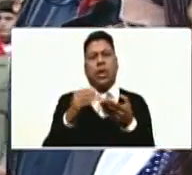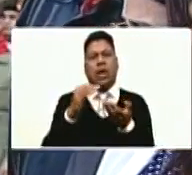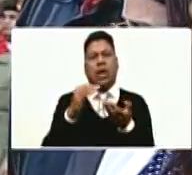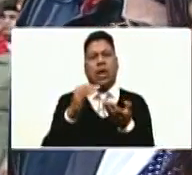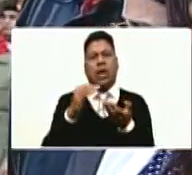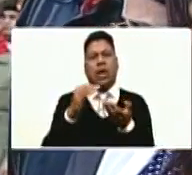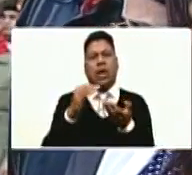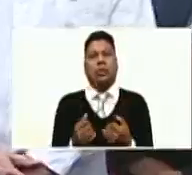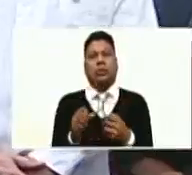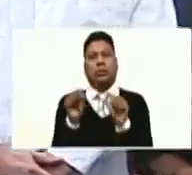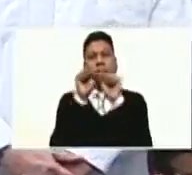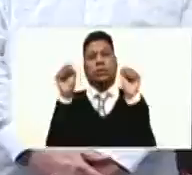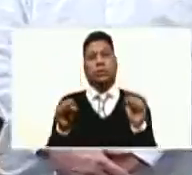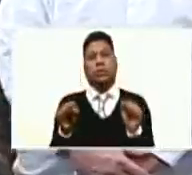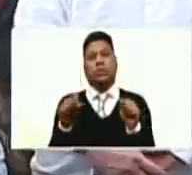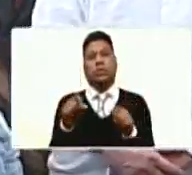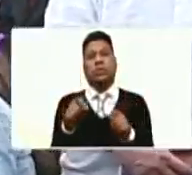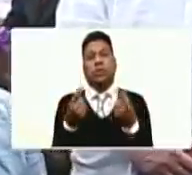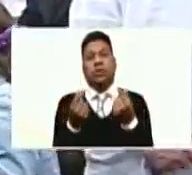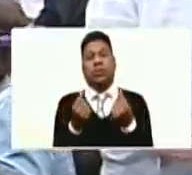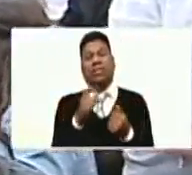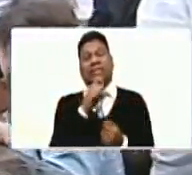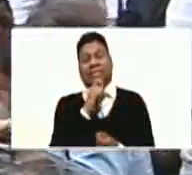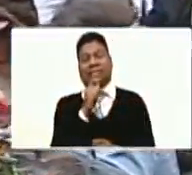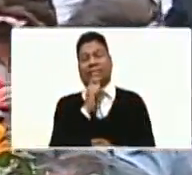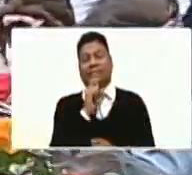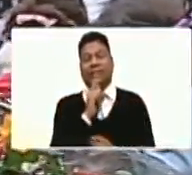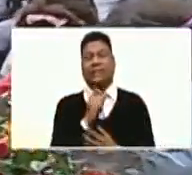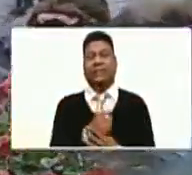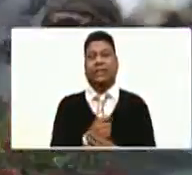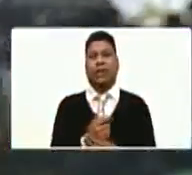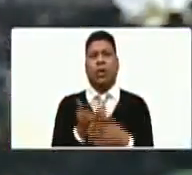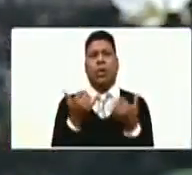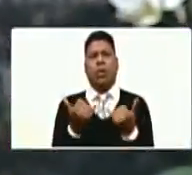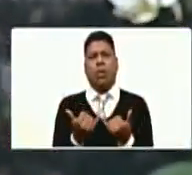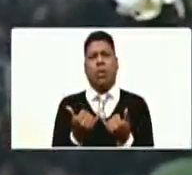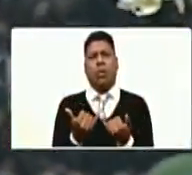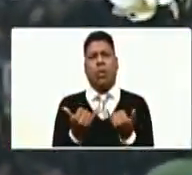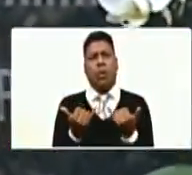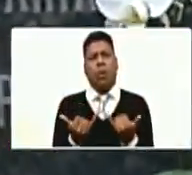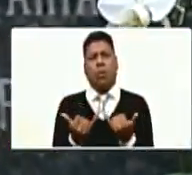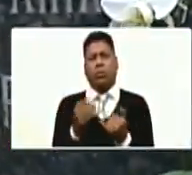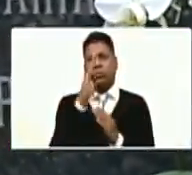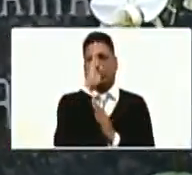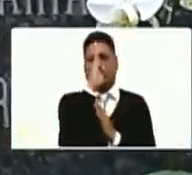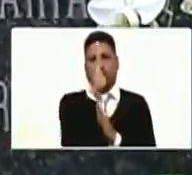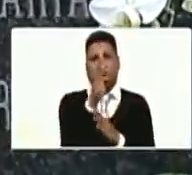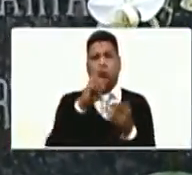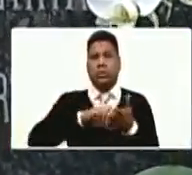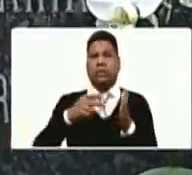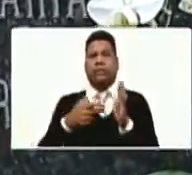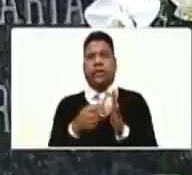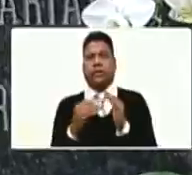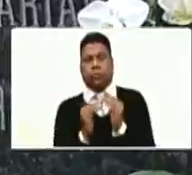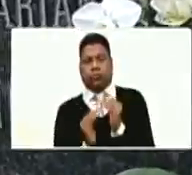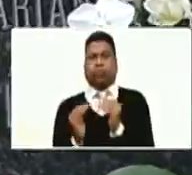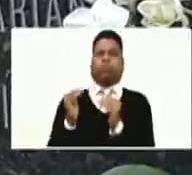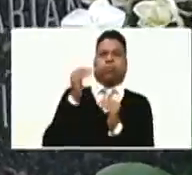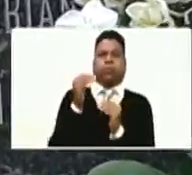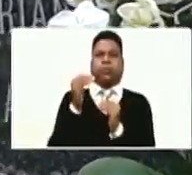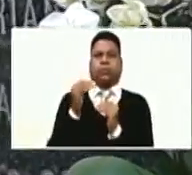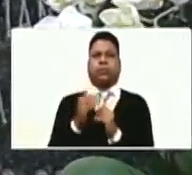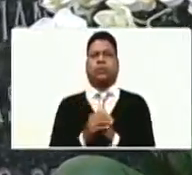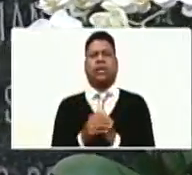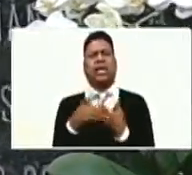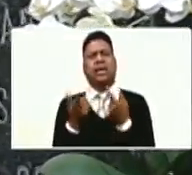la acuciante para la población venezolana, son retos bastante significativos que deben ser superados. ¿Qué evaluación